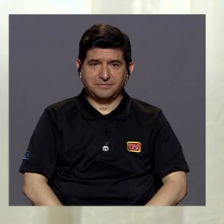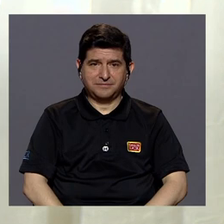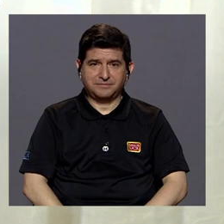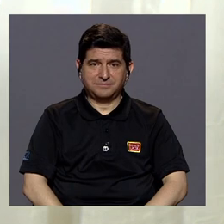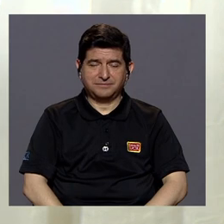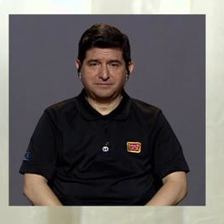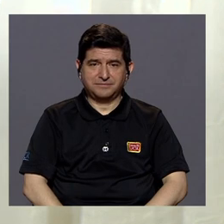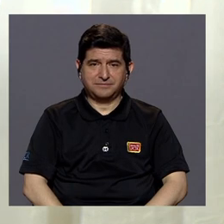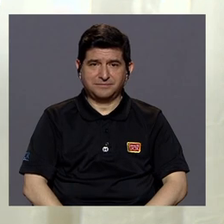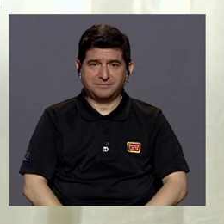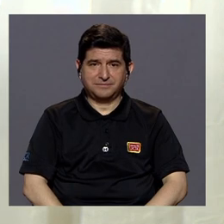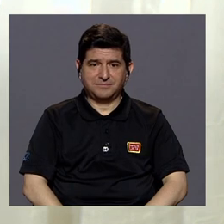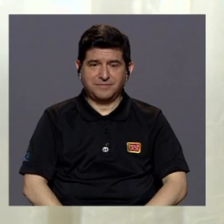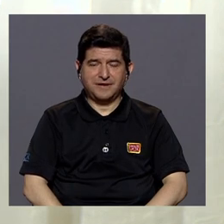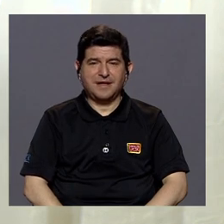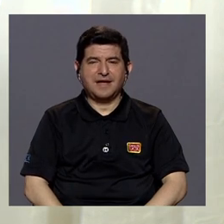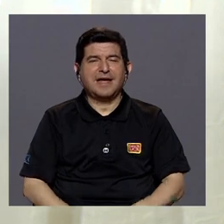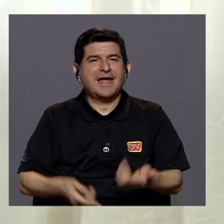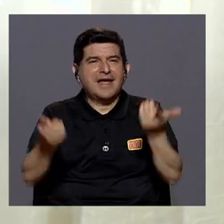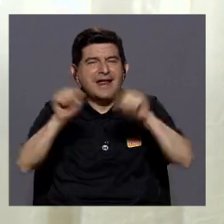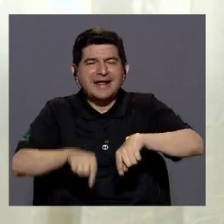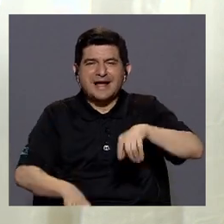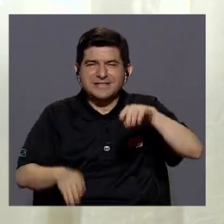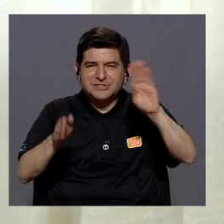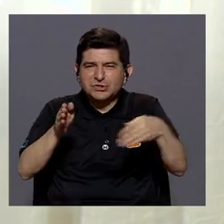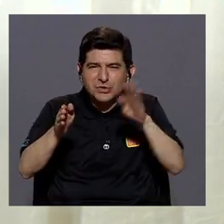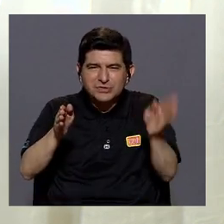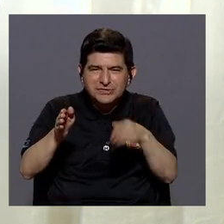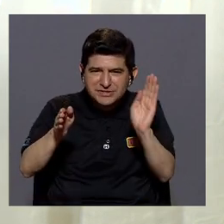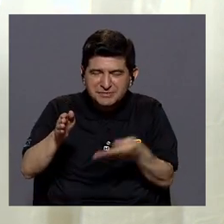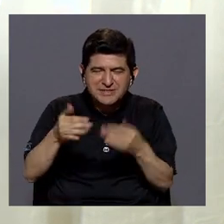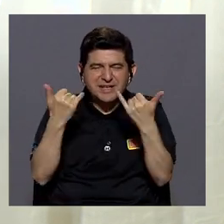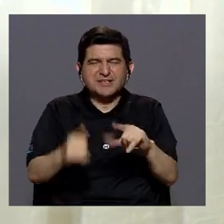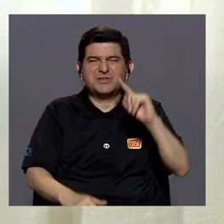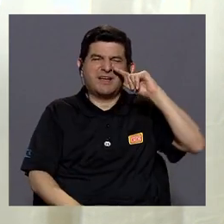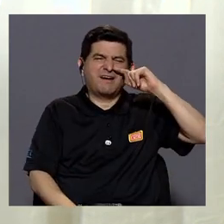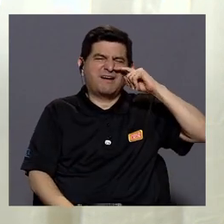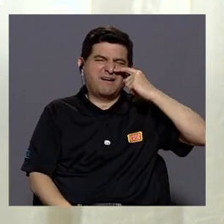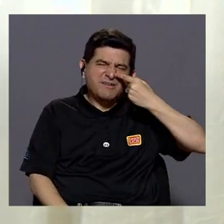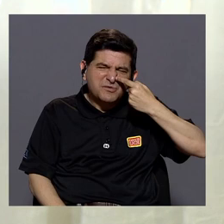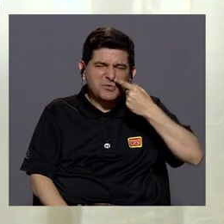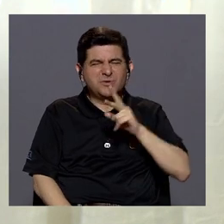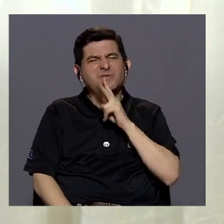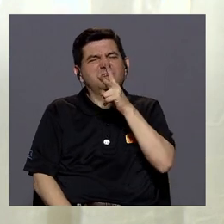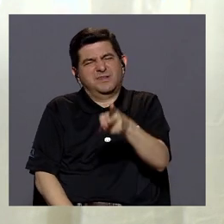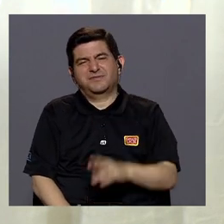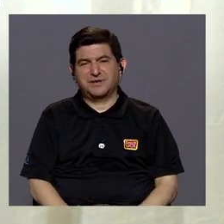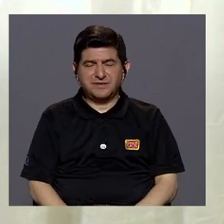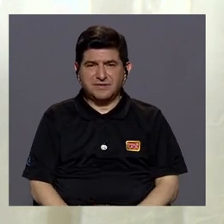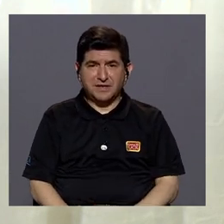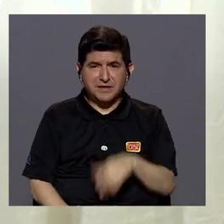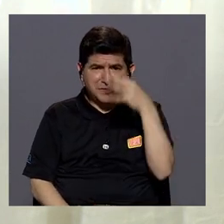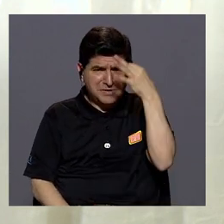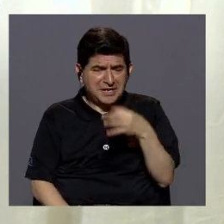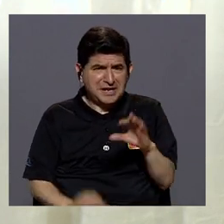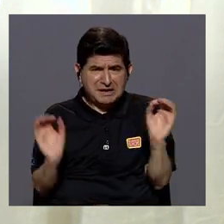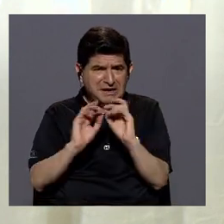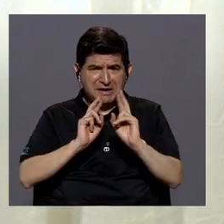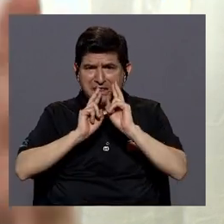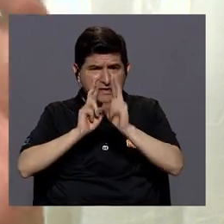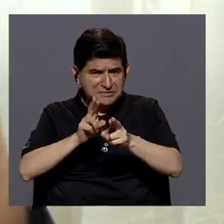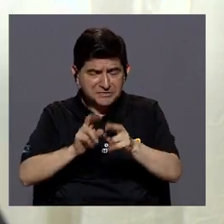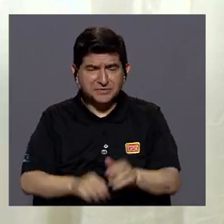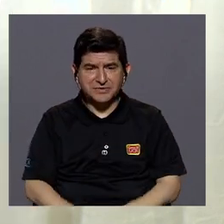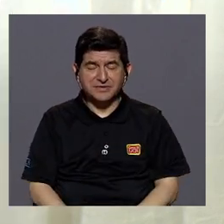Aunque eso, el cementazo ya es una cosa que aburre, la verdad. ¿Cree que no va a parar en nada? De